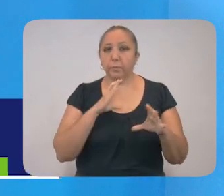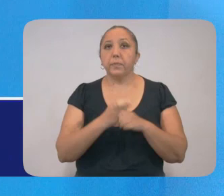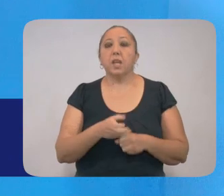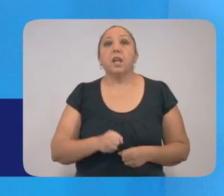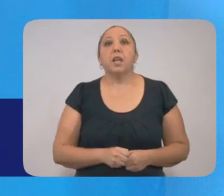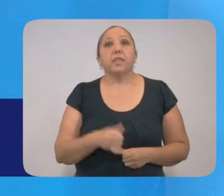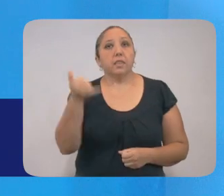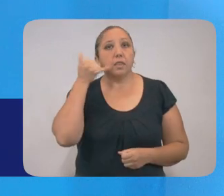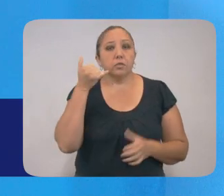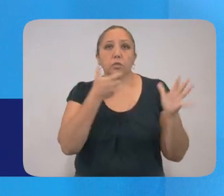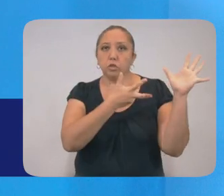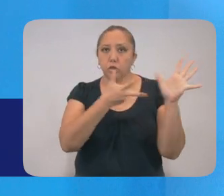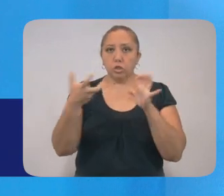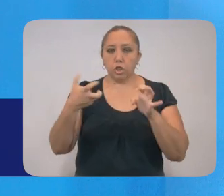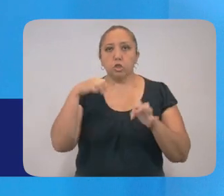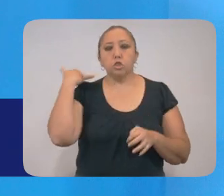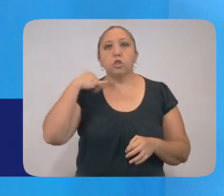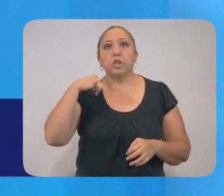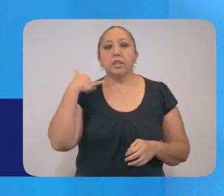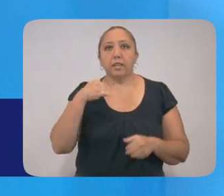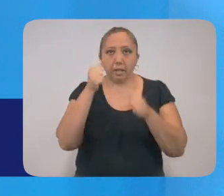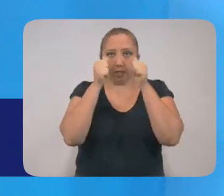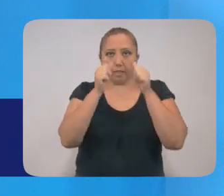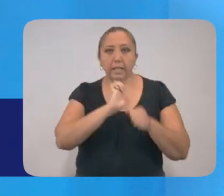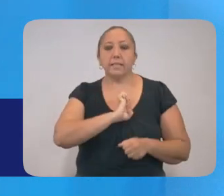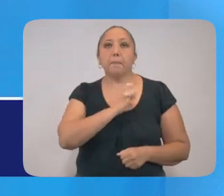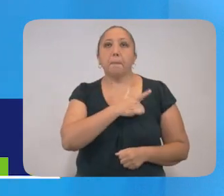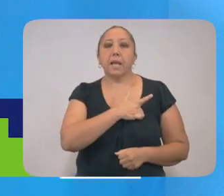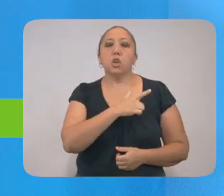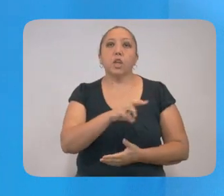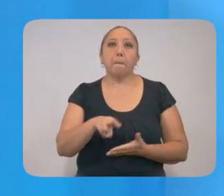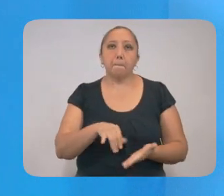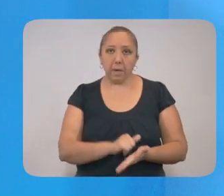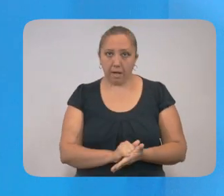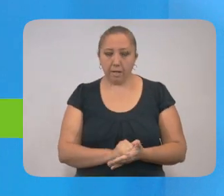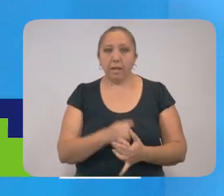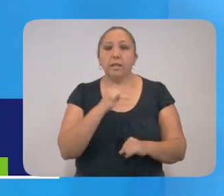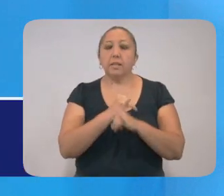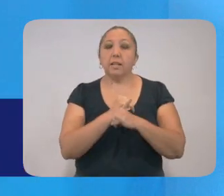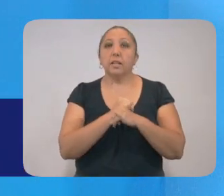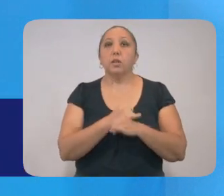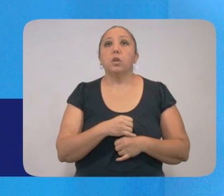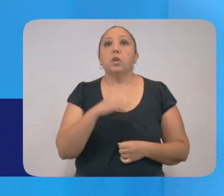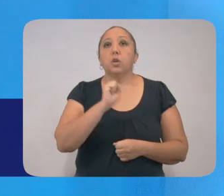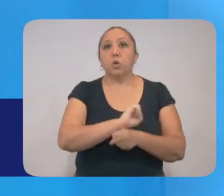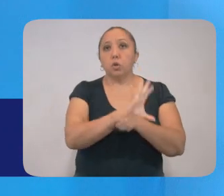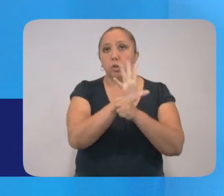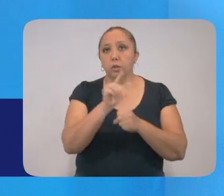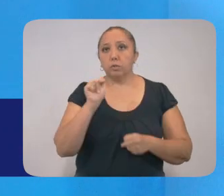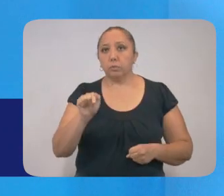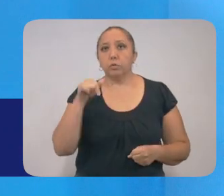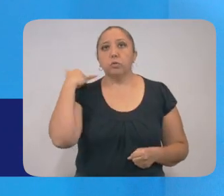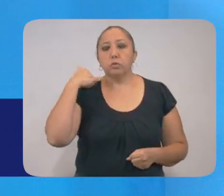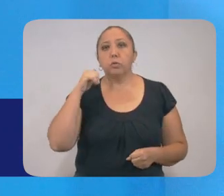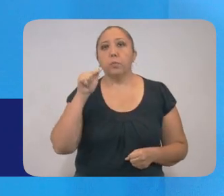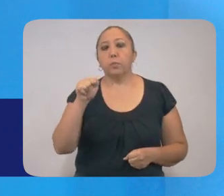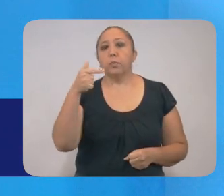La línea telefónica 800 Yucatán atiende en español y en maya. La página de internet